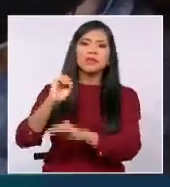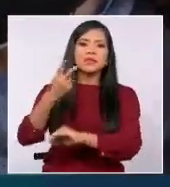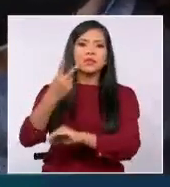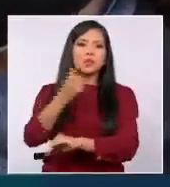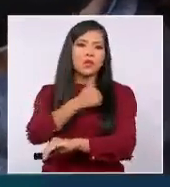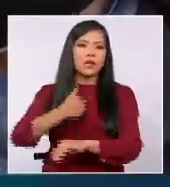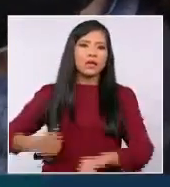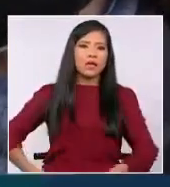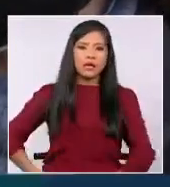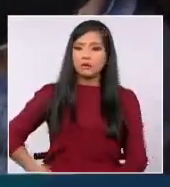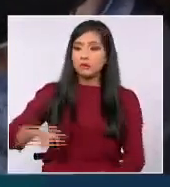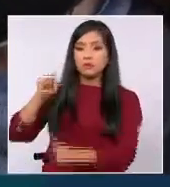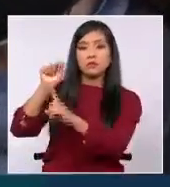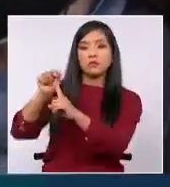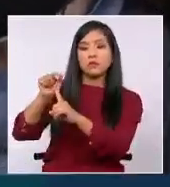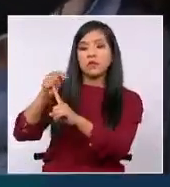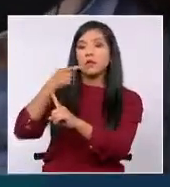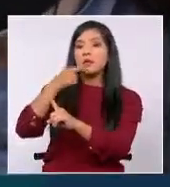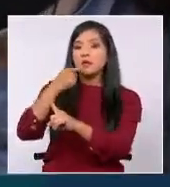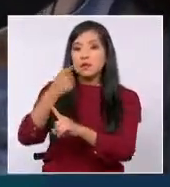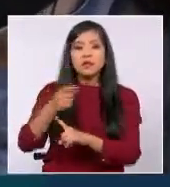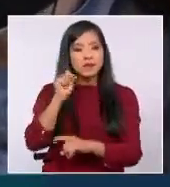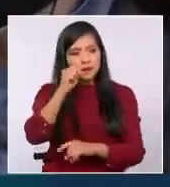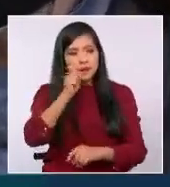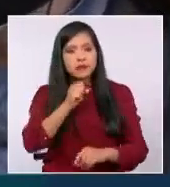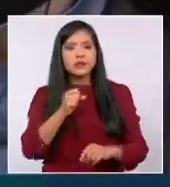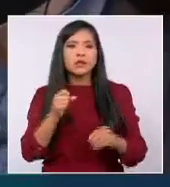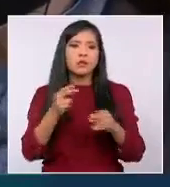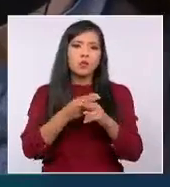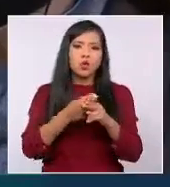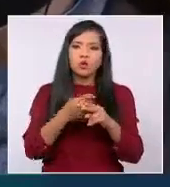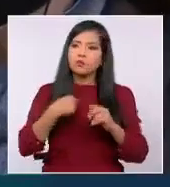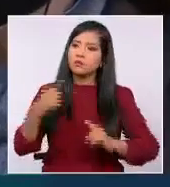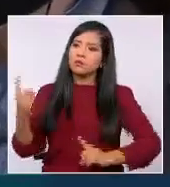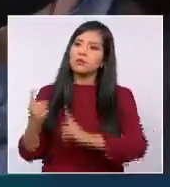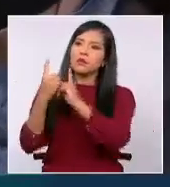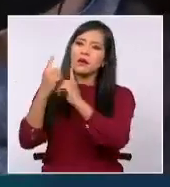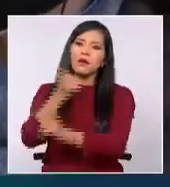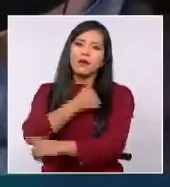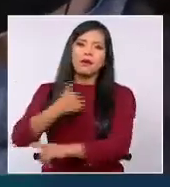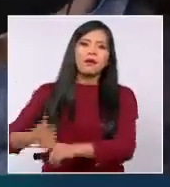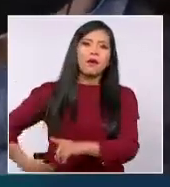él nos dijo de que tenía en ese día una reunión, con una entrega de obras con el alcalde